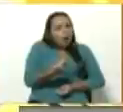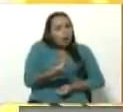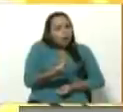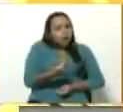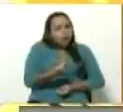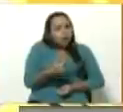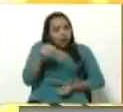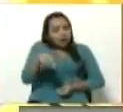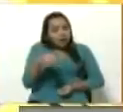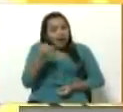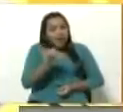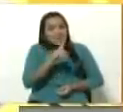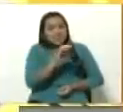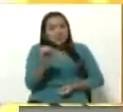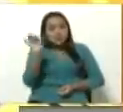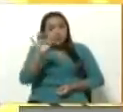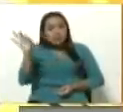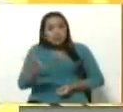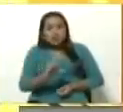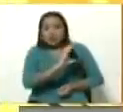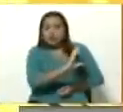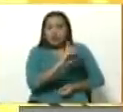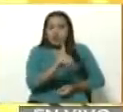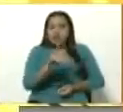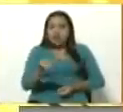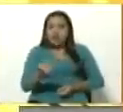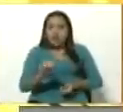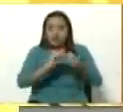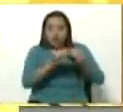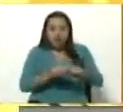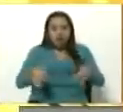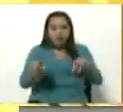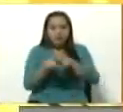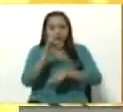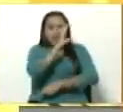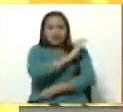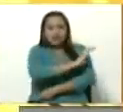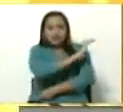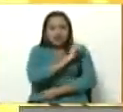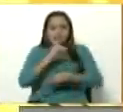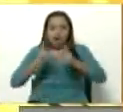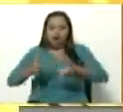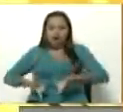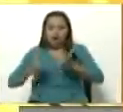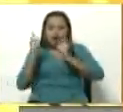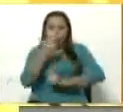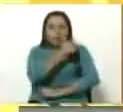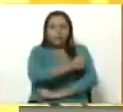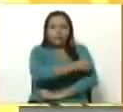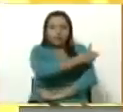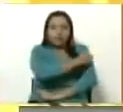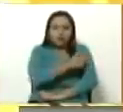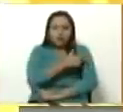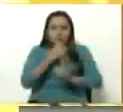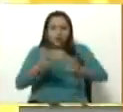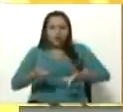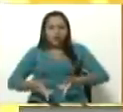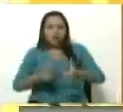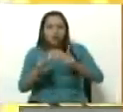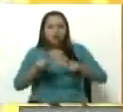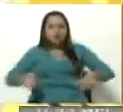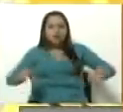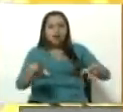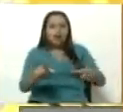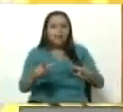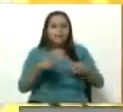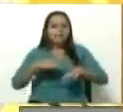tiene el 100% de su CDI como una clínica. Inauguramos hospitales, inauguramos áreas